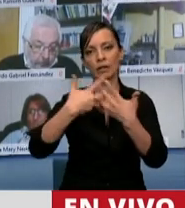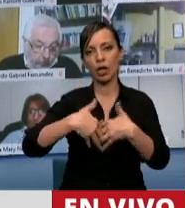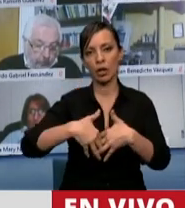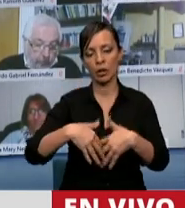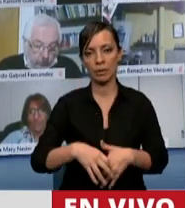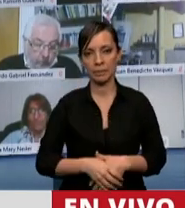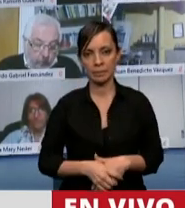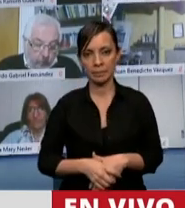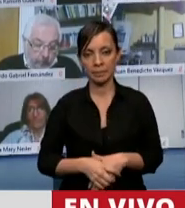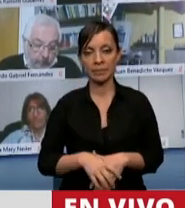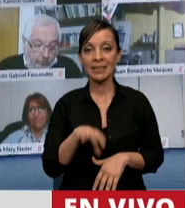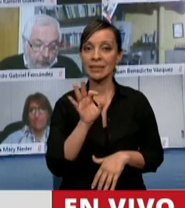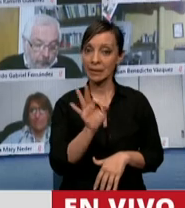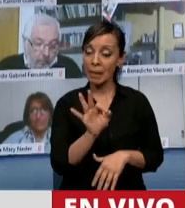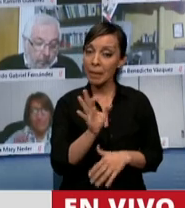sabemos